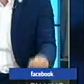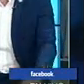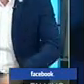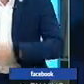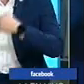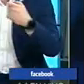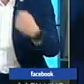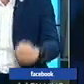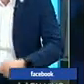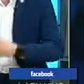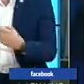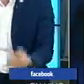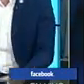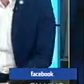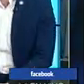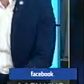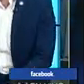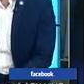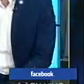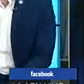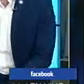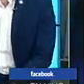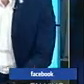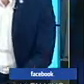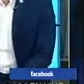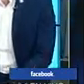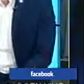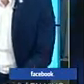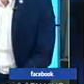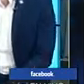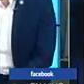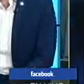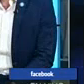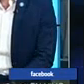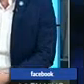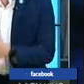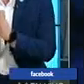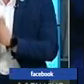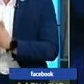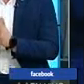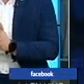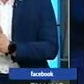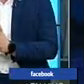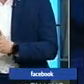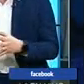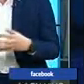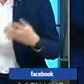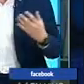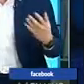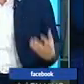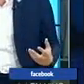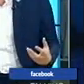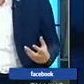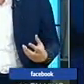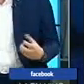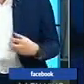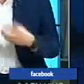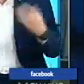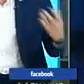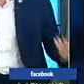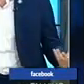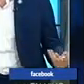fomento del arte de la cultura y el deporte es decir hay mucho por hacer y creo yo que los salvadoreños tienen que entender